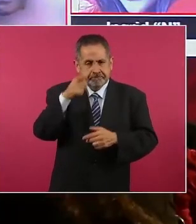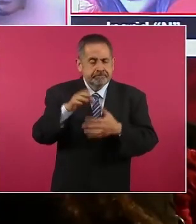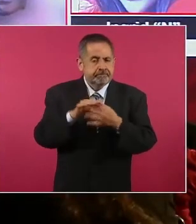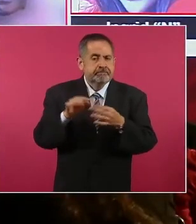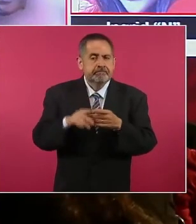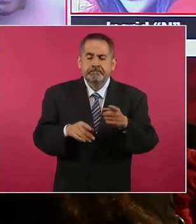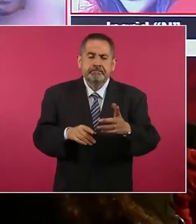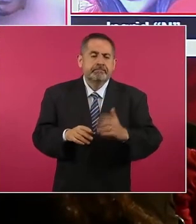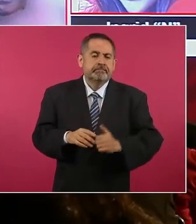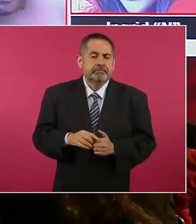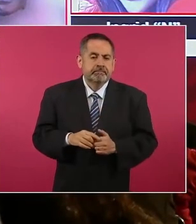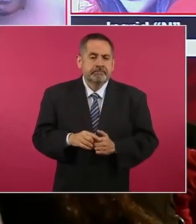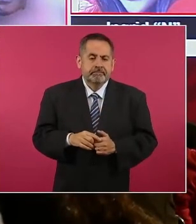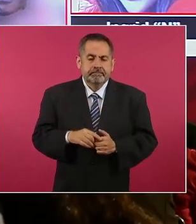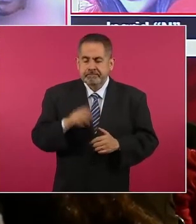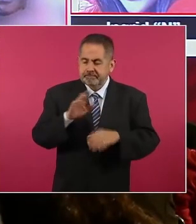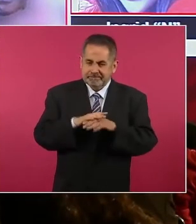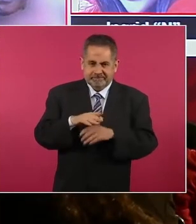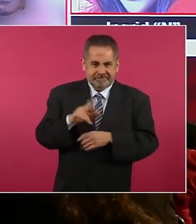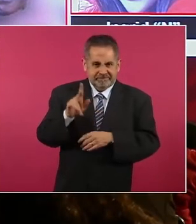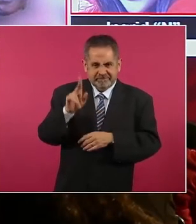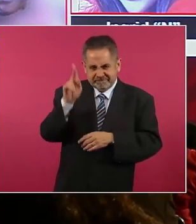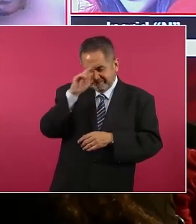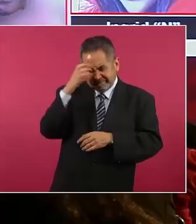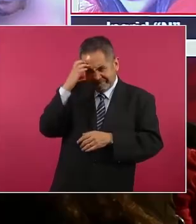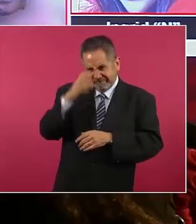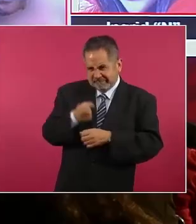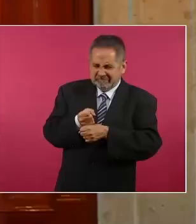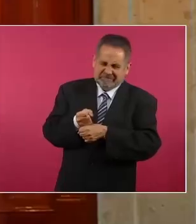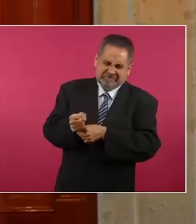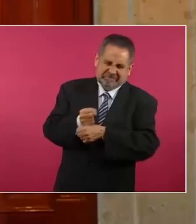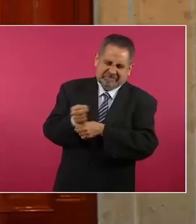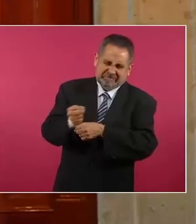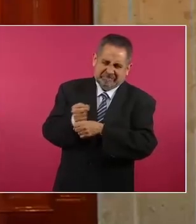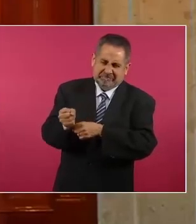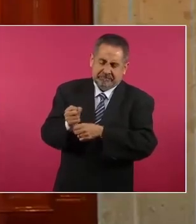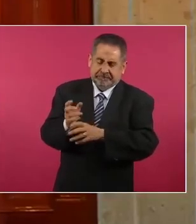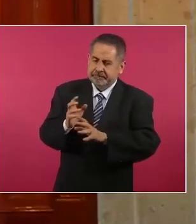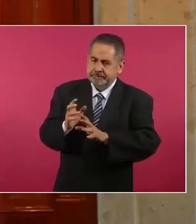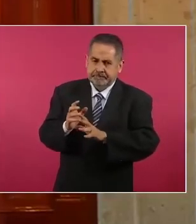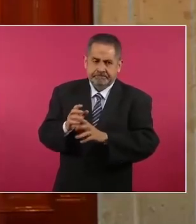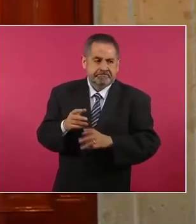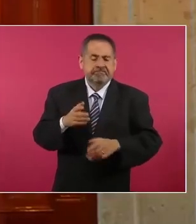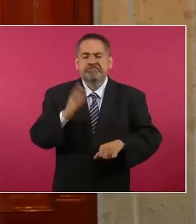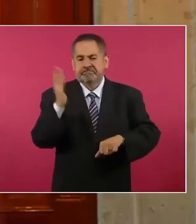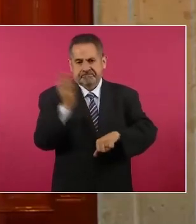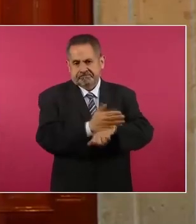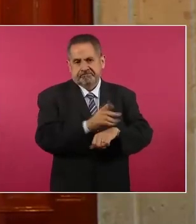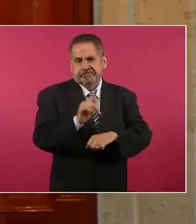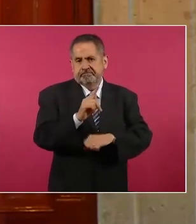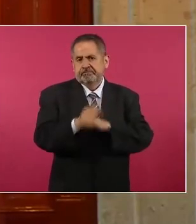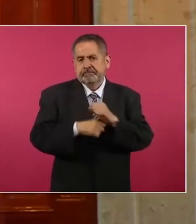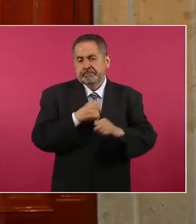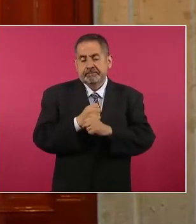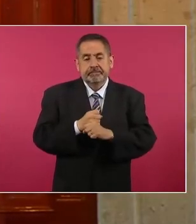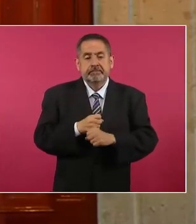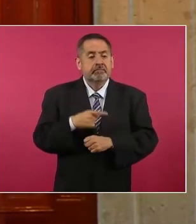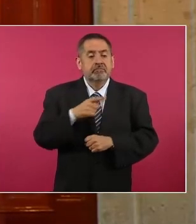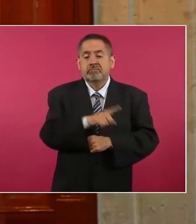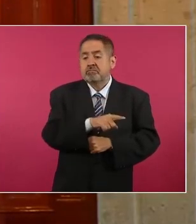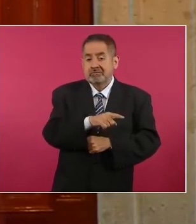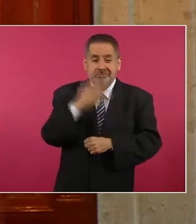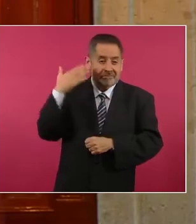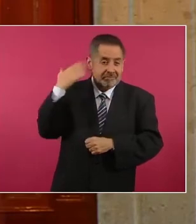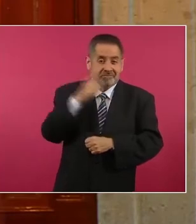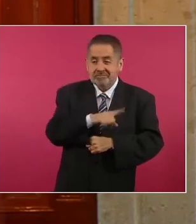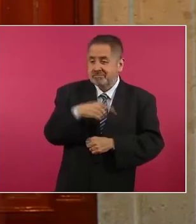una gran brutalidad, donde no solamente fue el feminicidio, sino tratos crueles